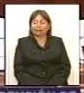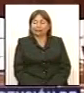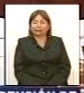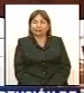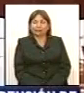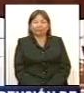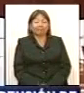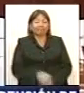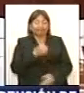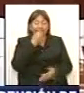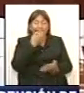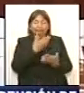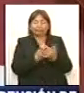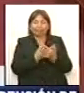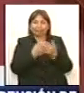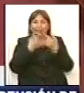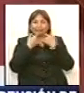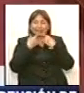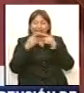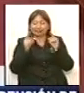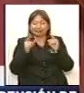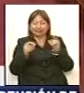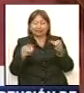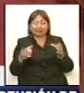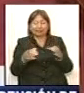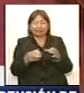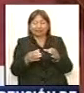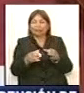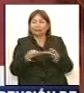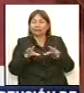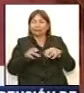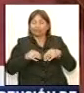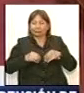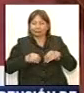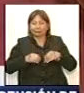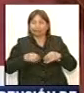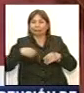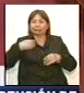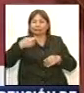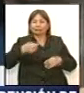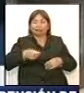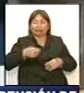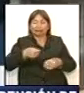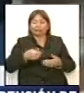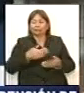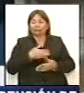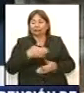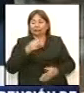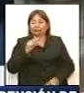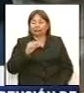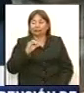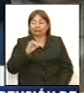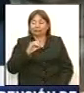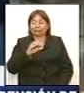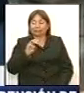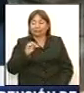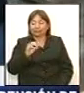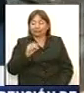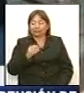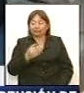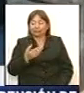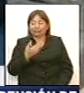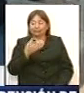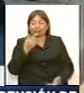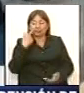Una gran noticia, el Congreso de la República aprobó conceder pensión de gracia a Guillermo Efio Ubillús,